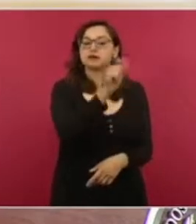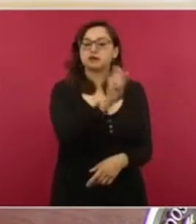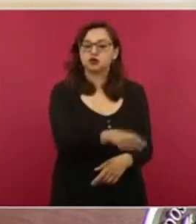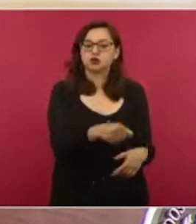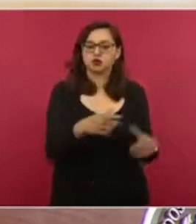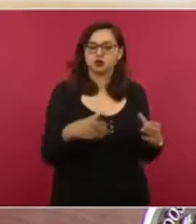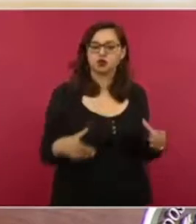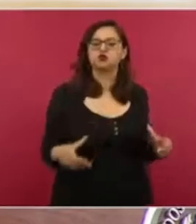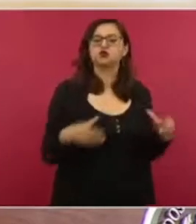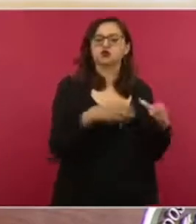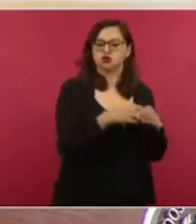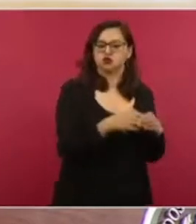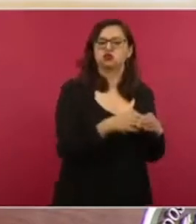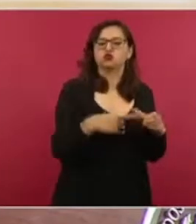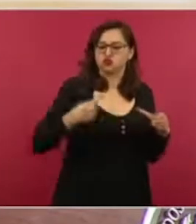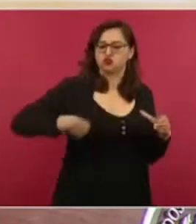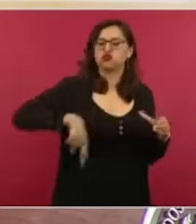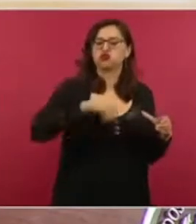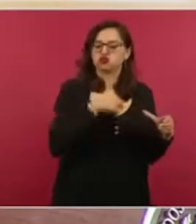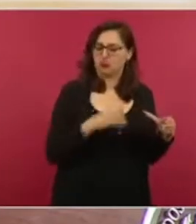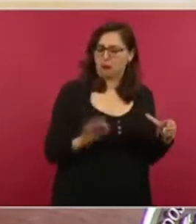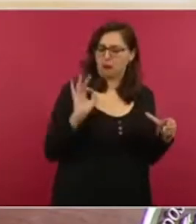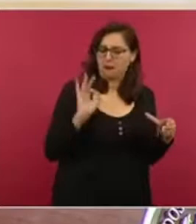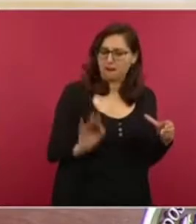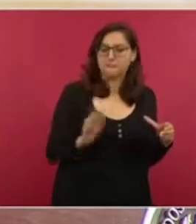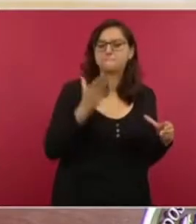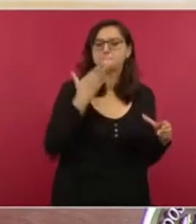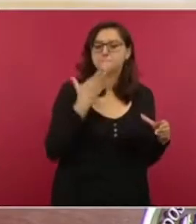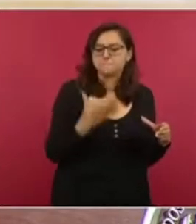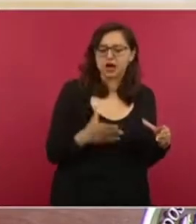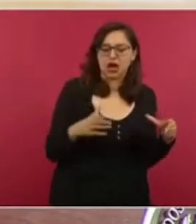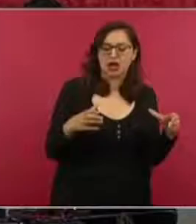Nosotros somos gentes de bien.